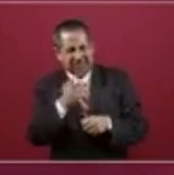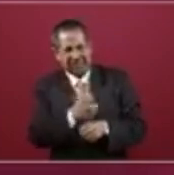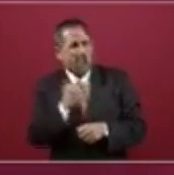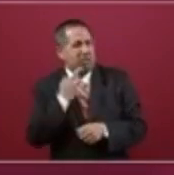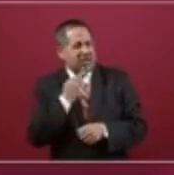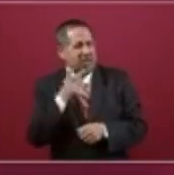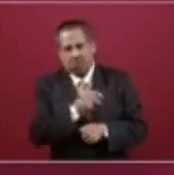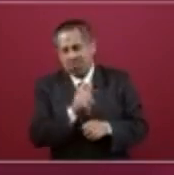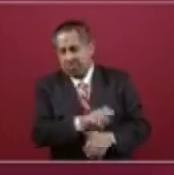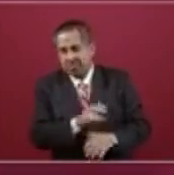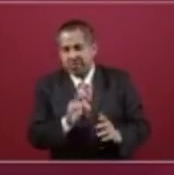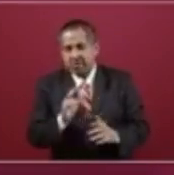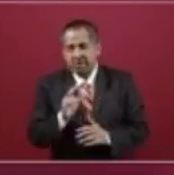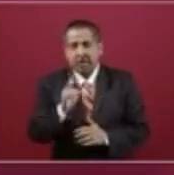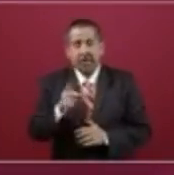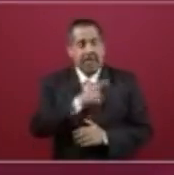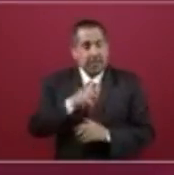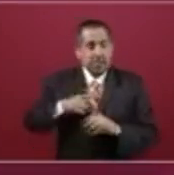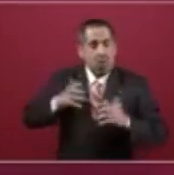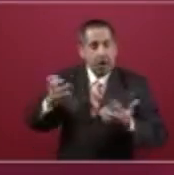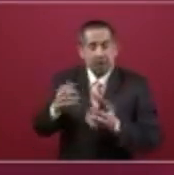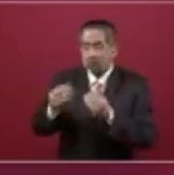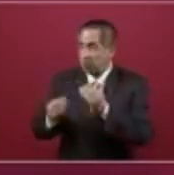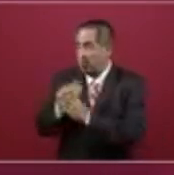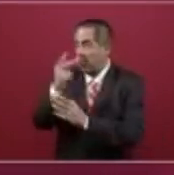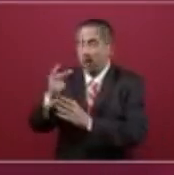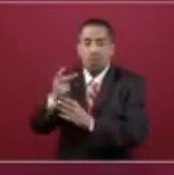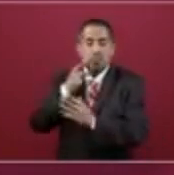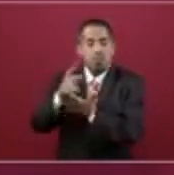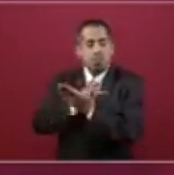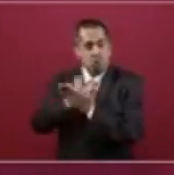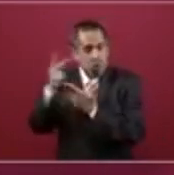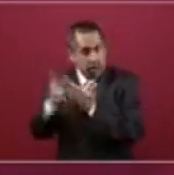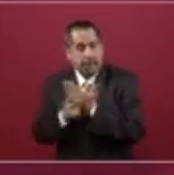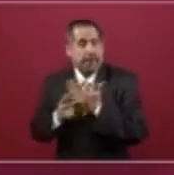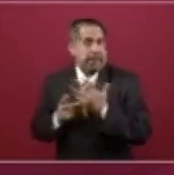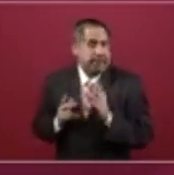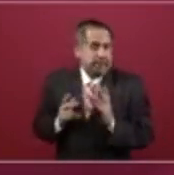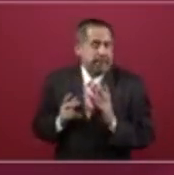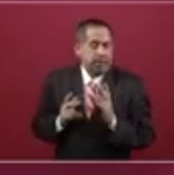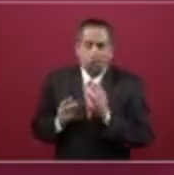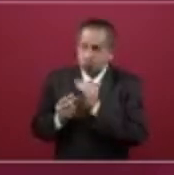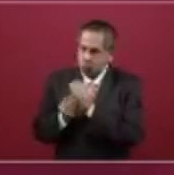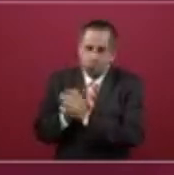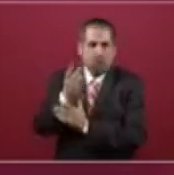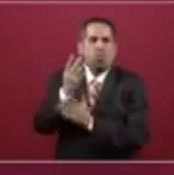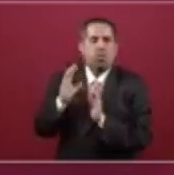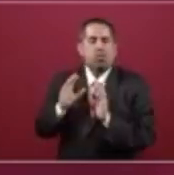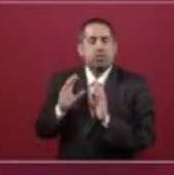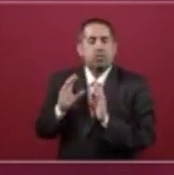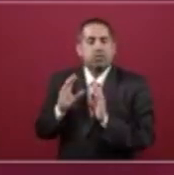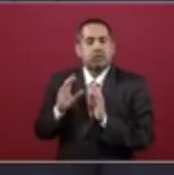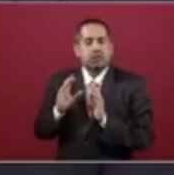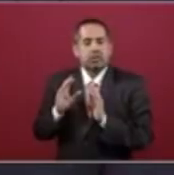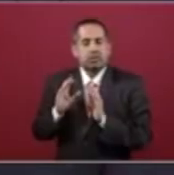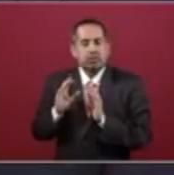y hay que crear un programa nuevo,